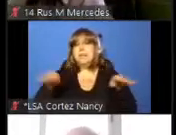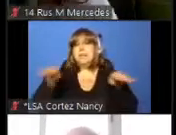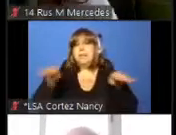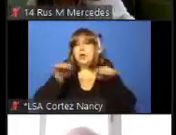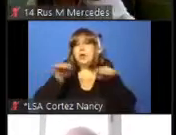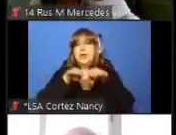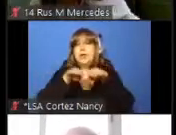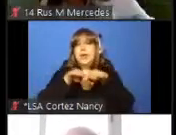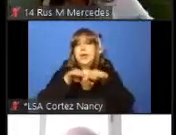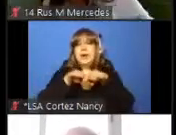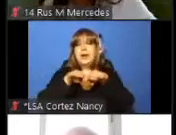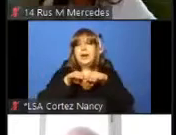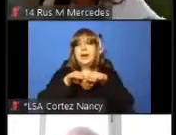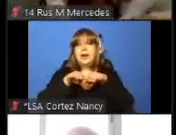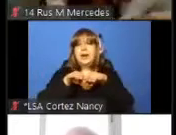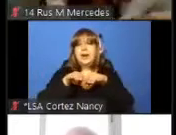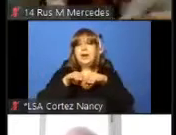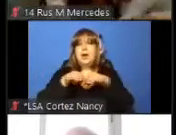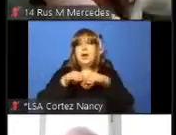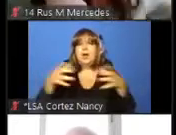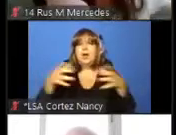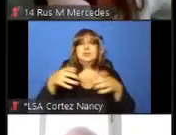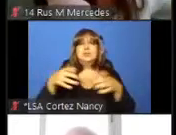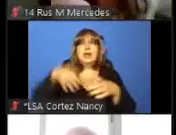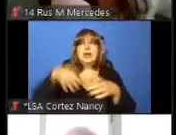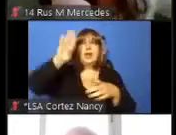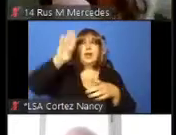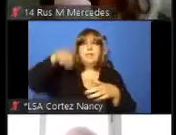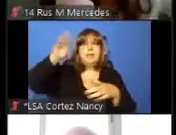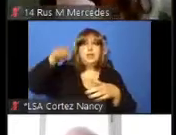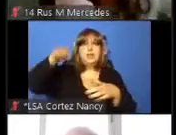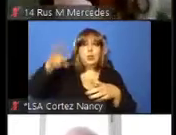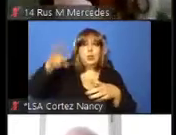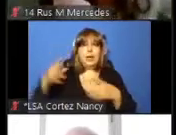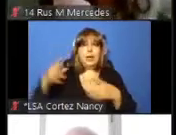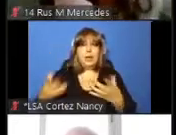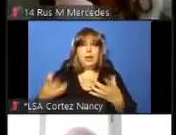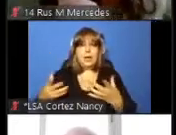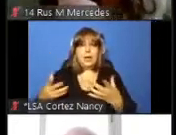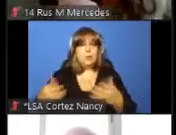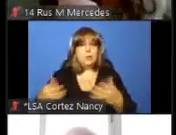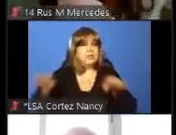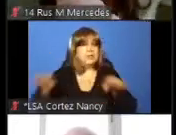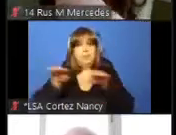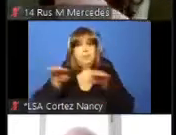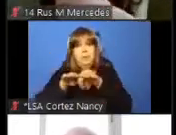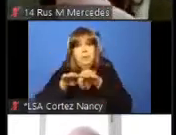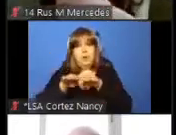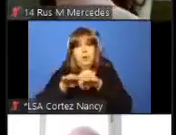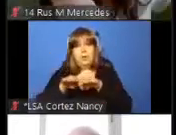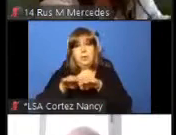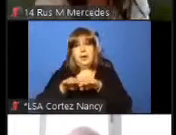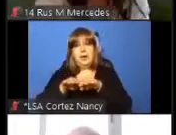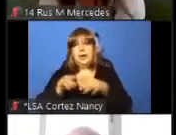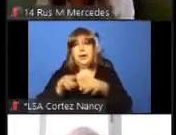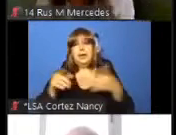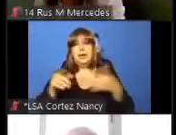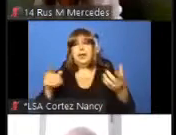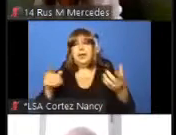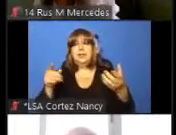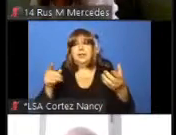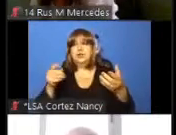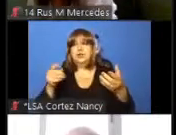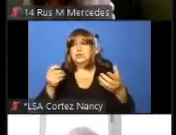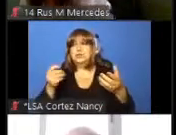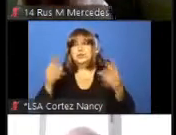o lo que sea no no está todo al mismo nivel a cabo un crimen terrible y se re victimiza y se agravia de